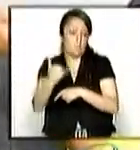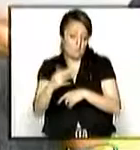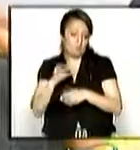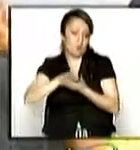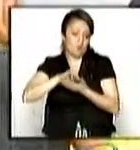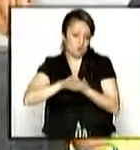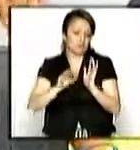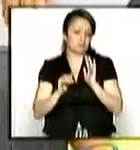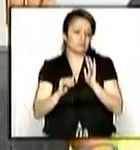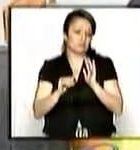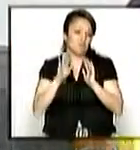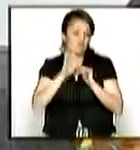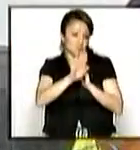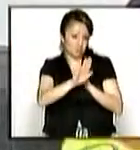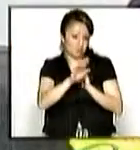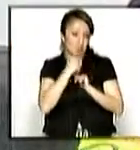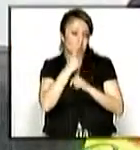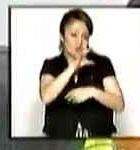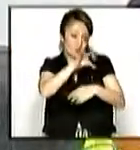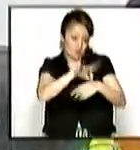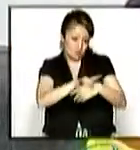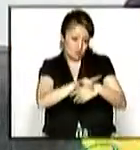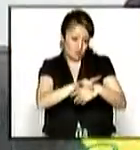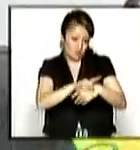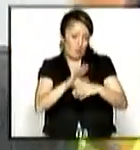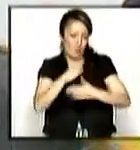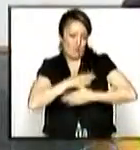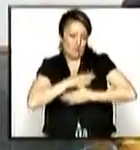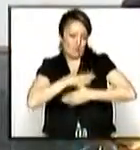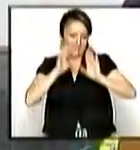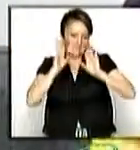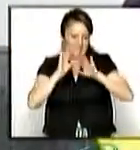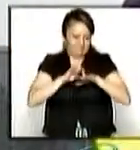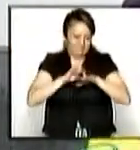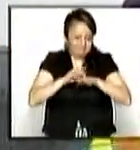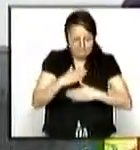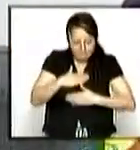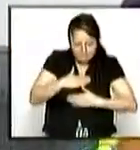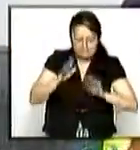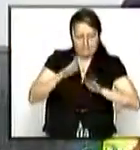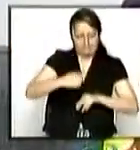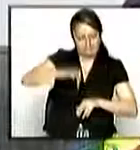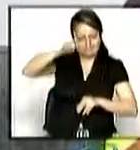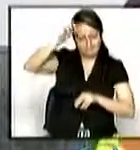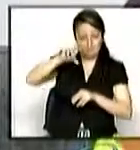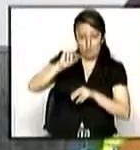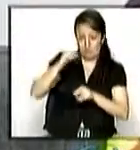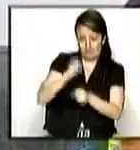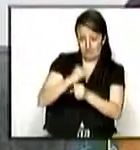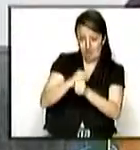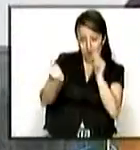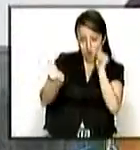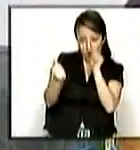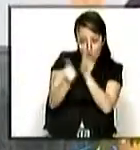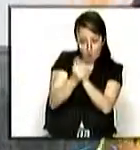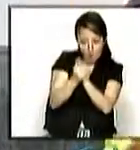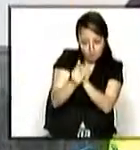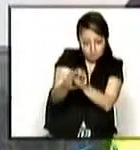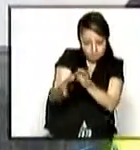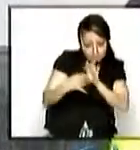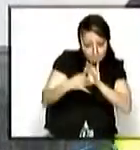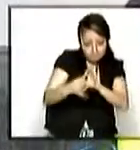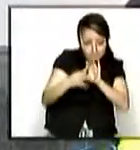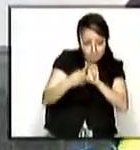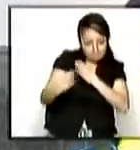también considero de que un médico biológico o un médico que no trabaje de la mano con el odontólogo, pues